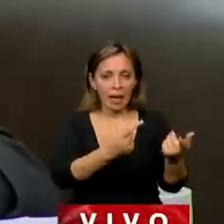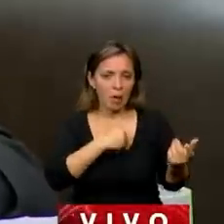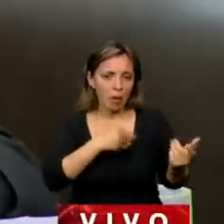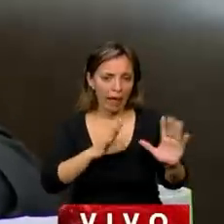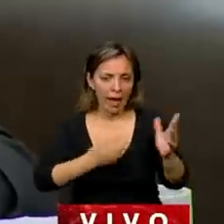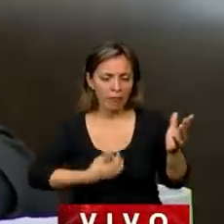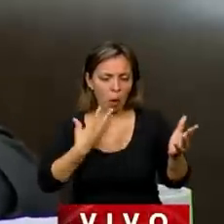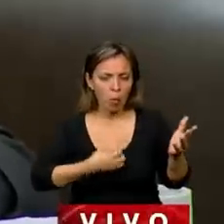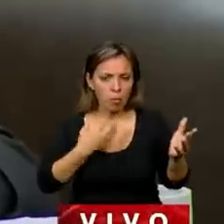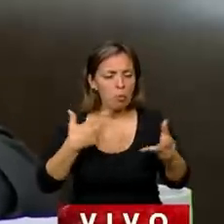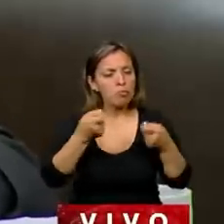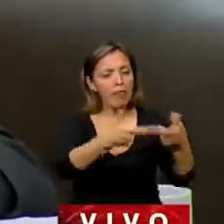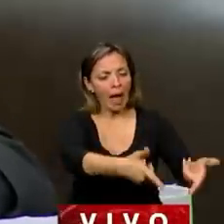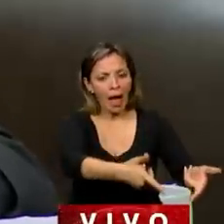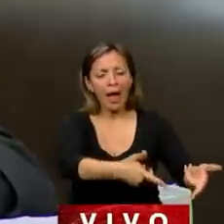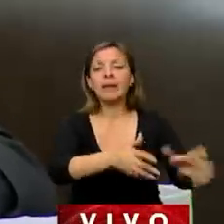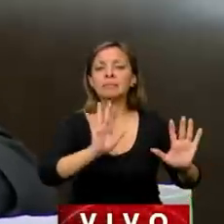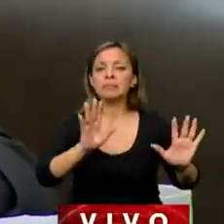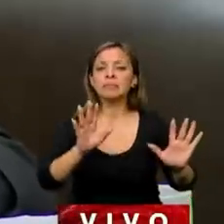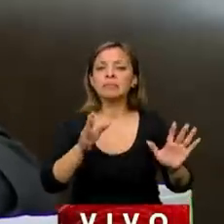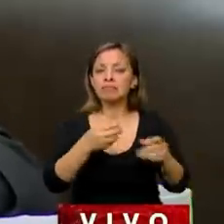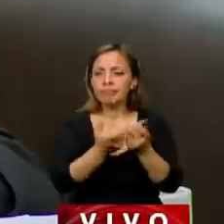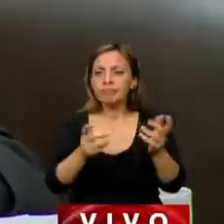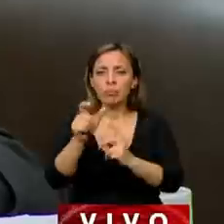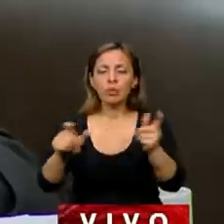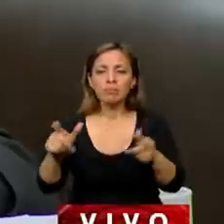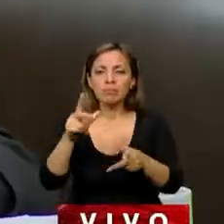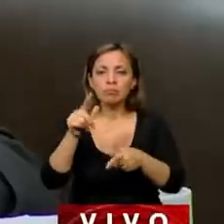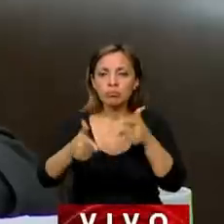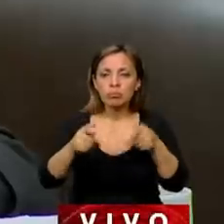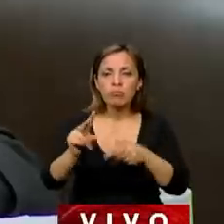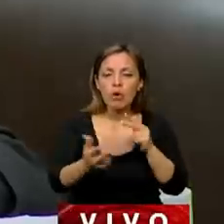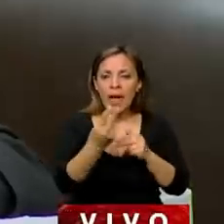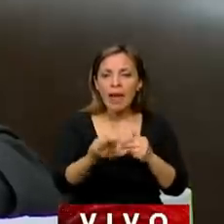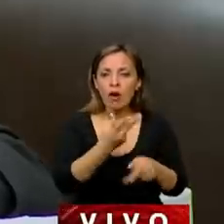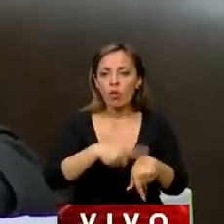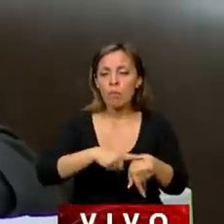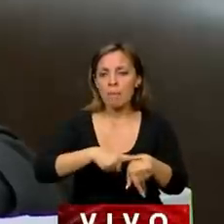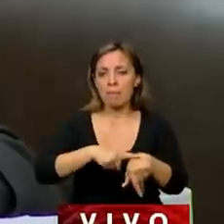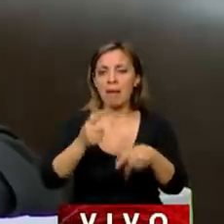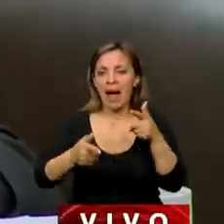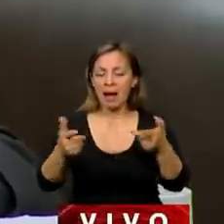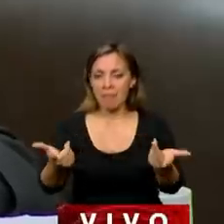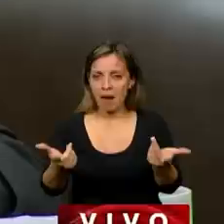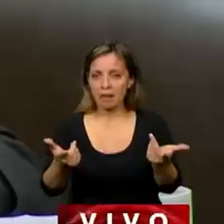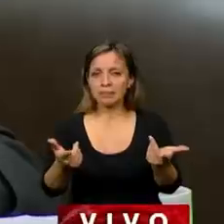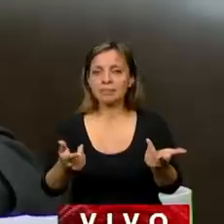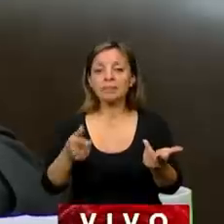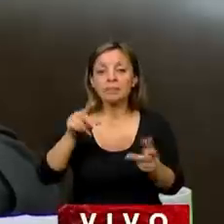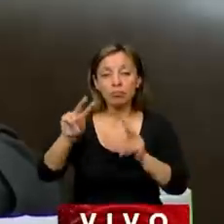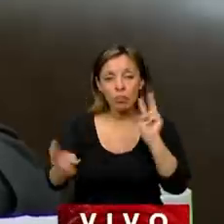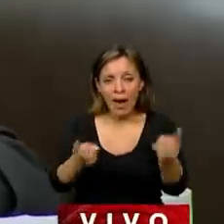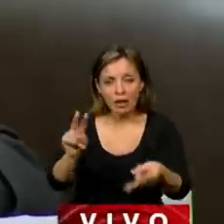personas murieron en nuestro país como consecuencia del uso de armas de fuego. Contrariamente a lo que se piensa, estas muertes